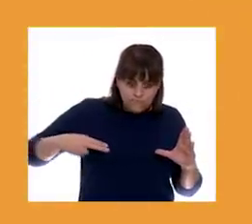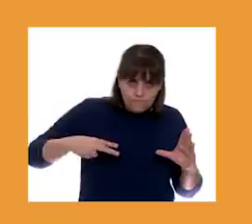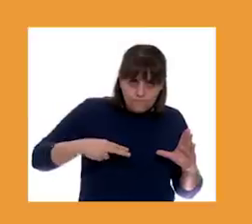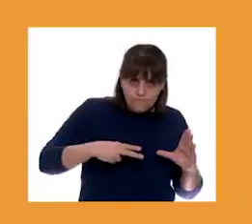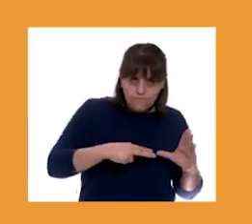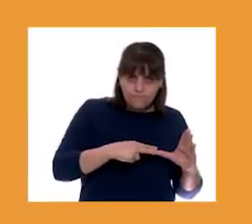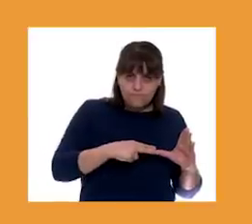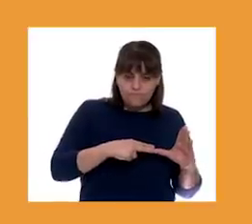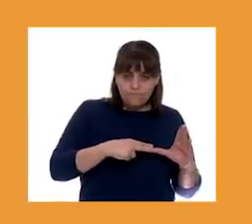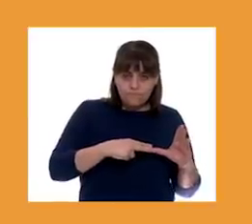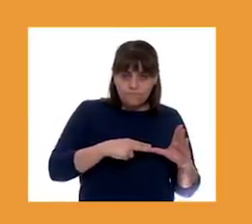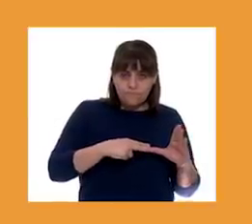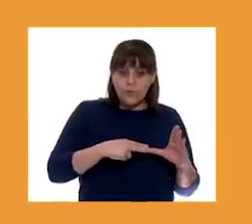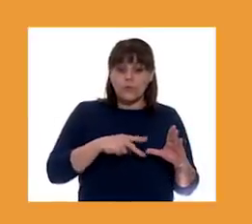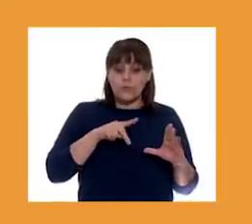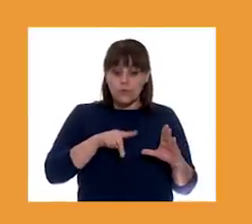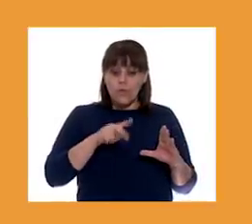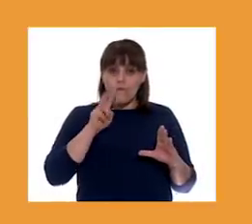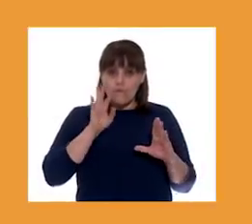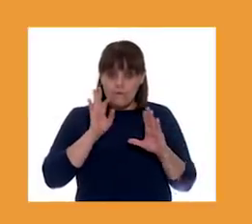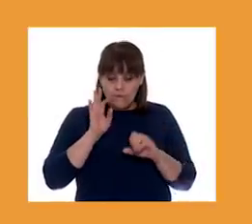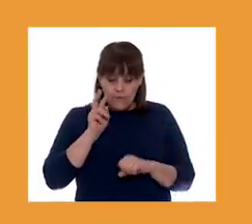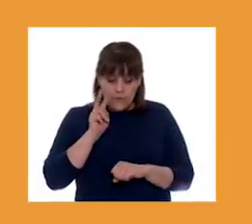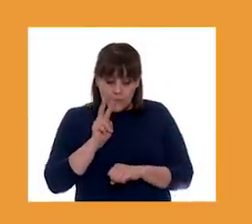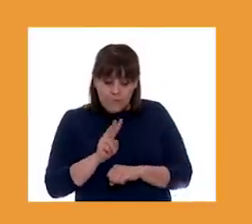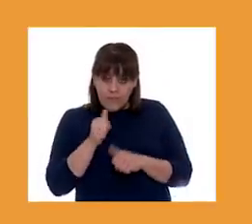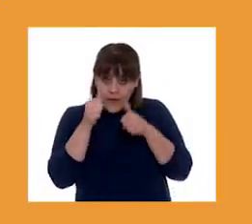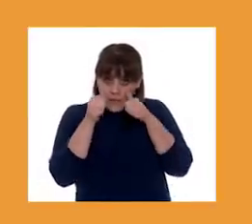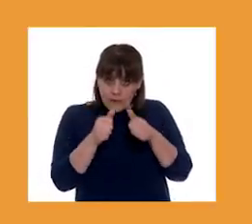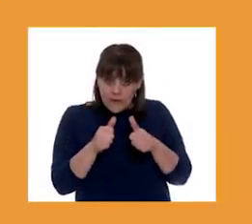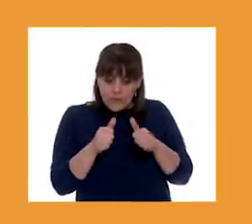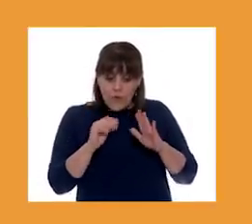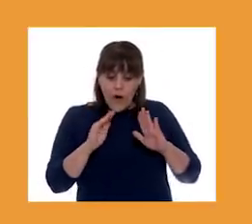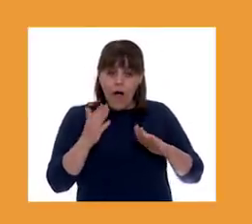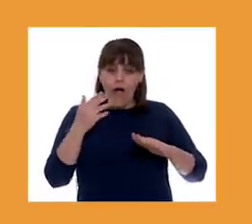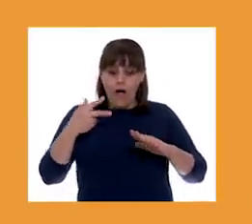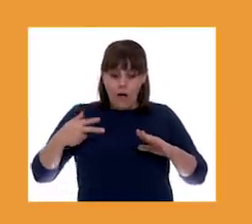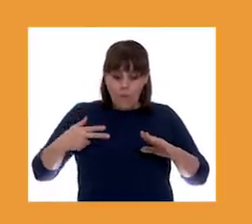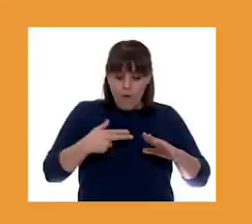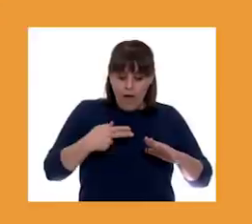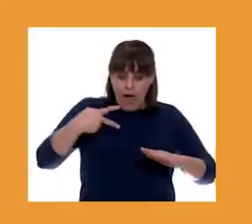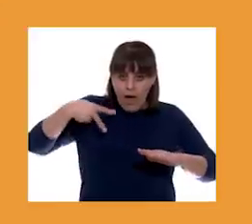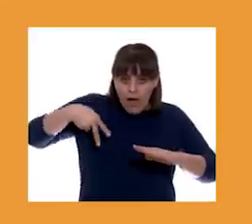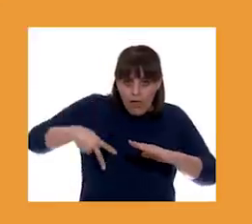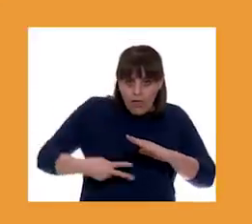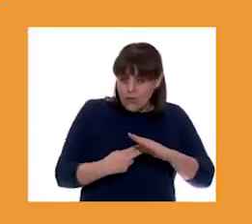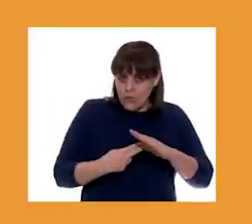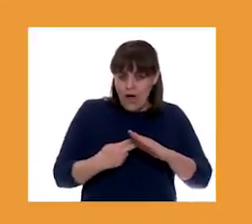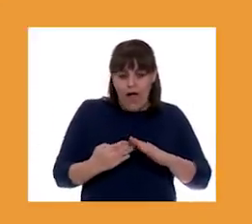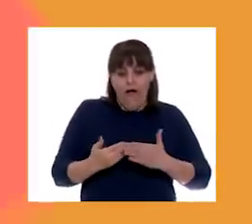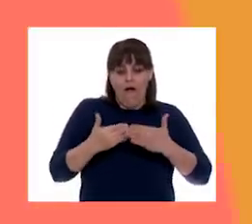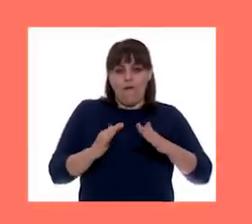marcaste. Asegúrate de cortar por fuera de la playera. No introduzcas las tijeras en ella.